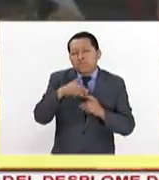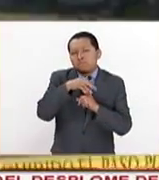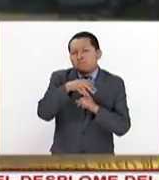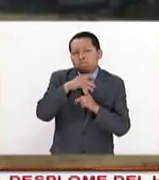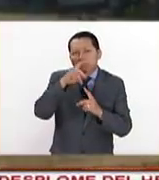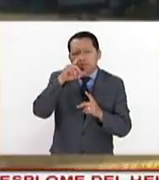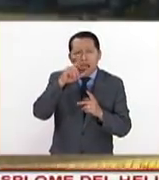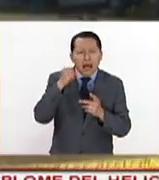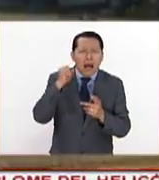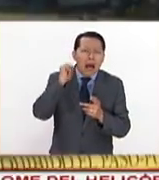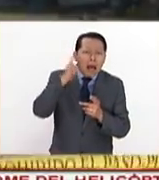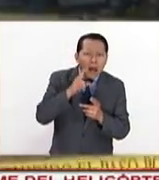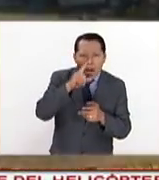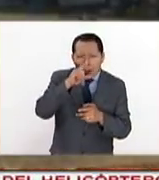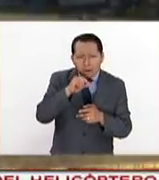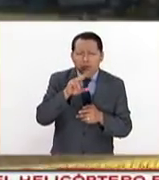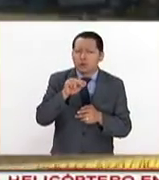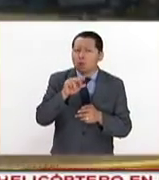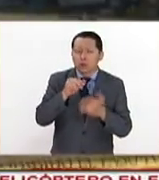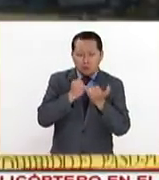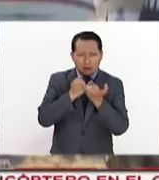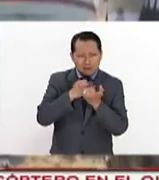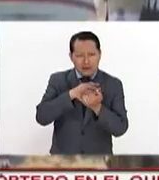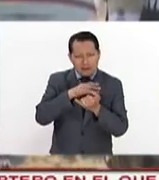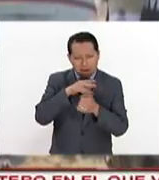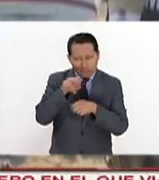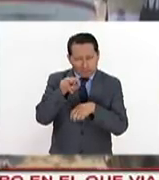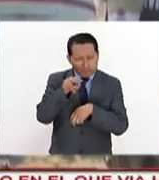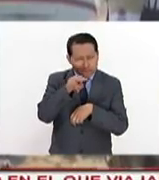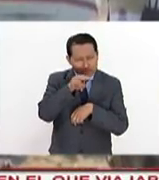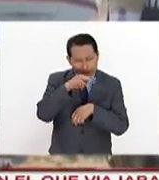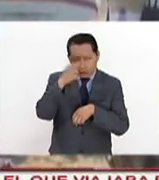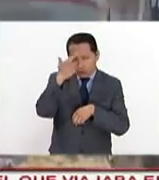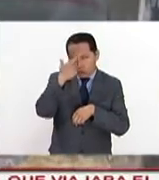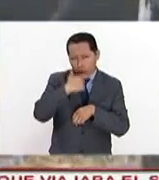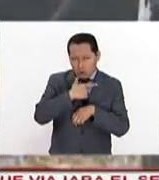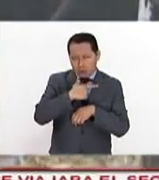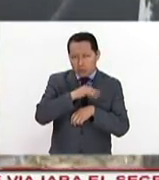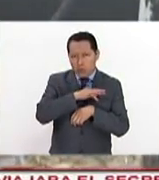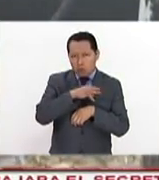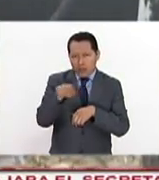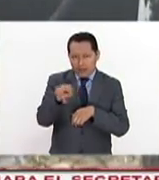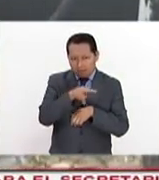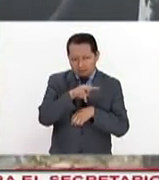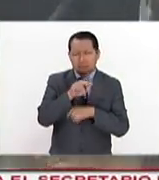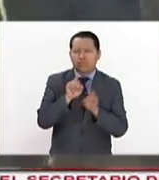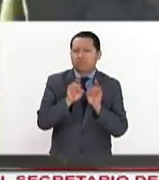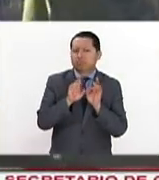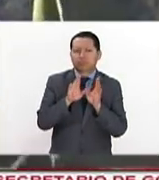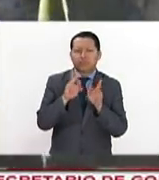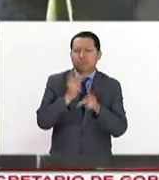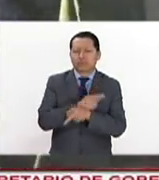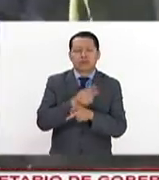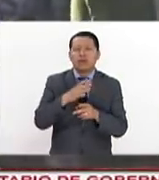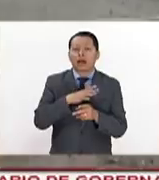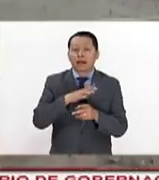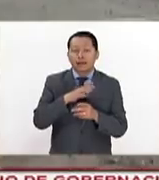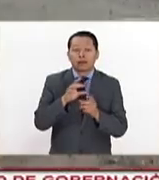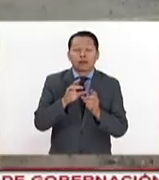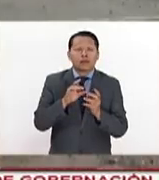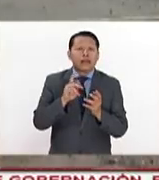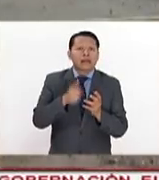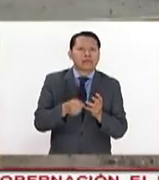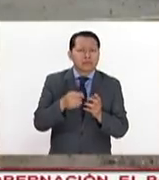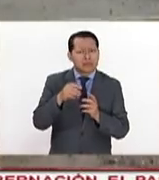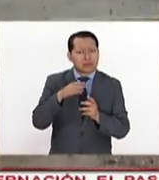aeronave y también contaba con visión nocturna. Dijo que el accidente se dio por causas externas. El vuelo no fue improvisado, ya